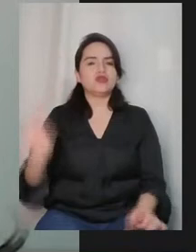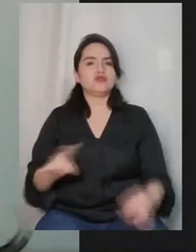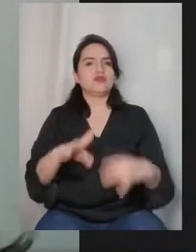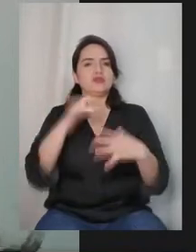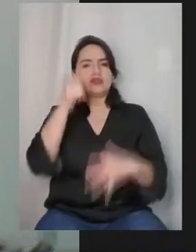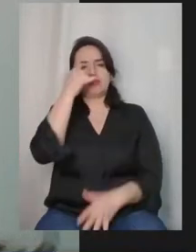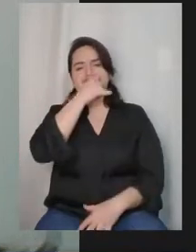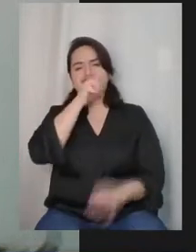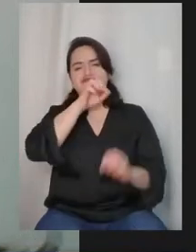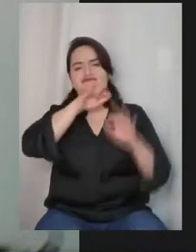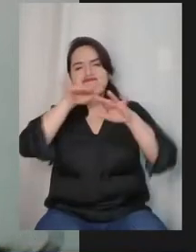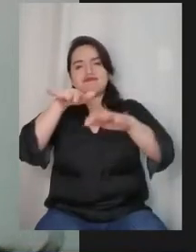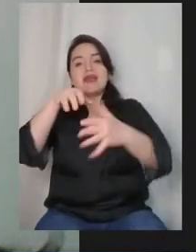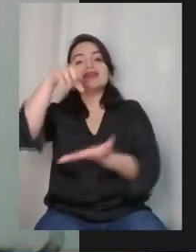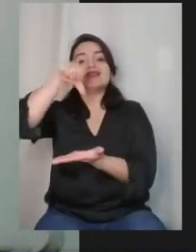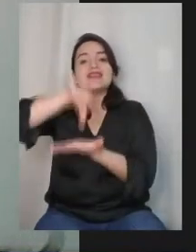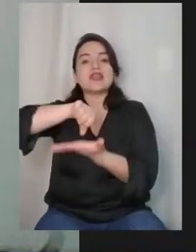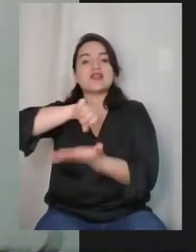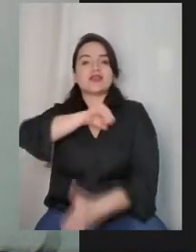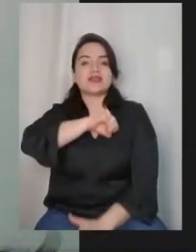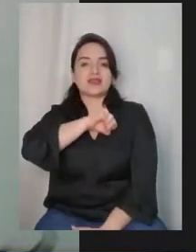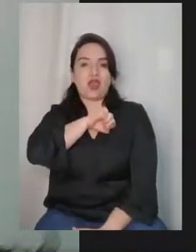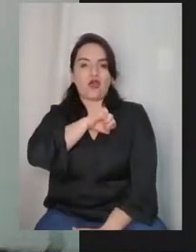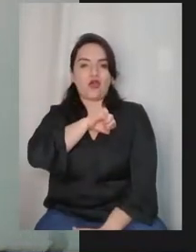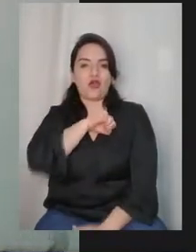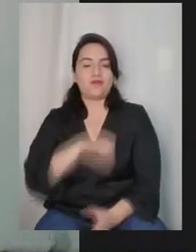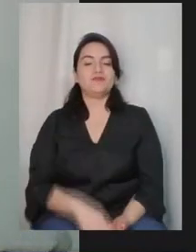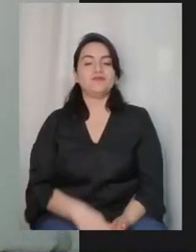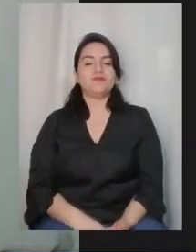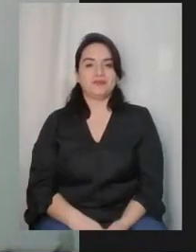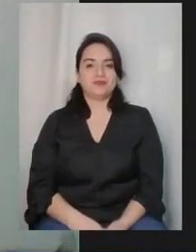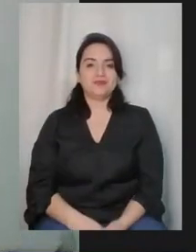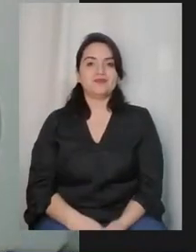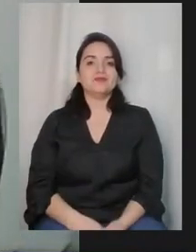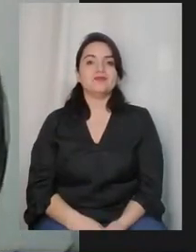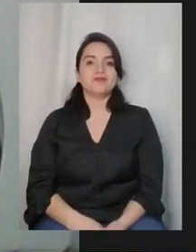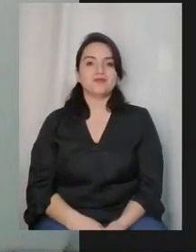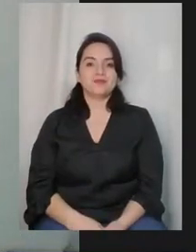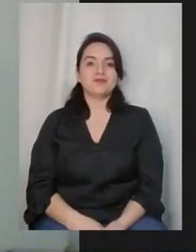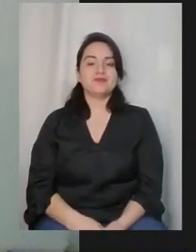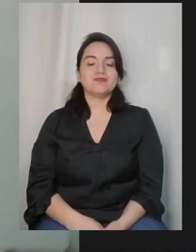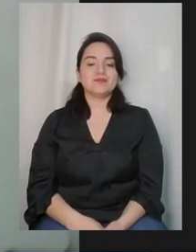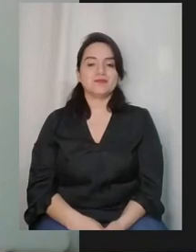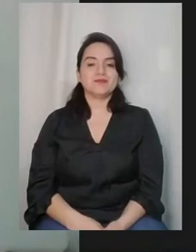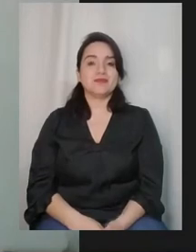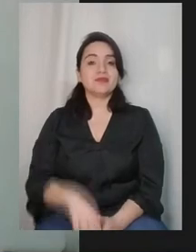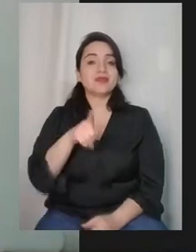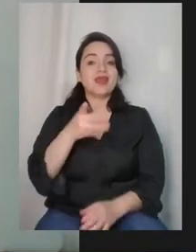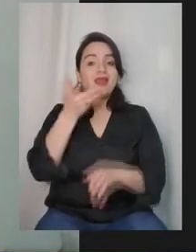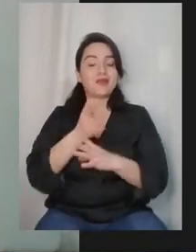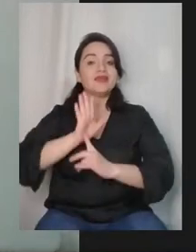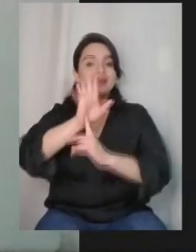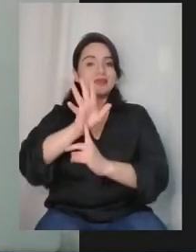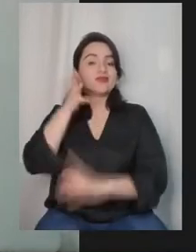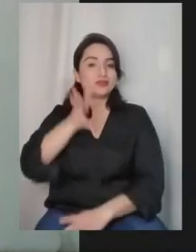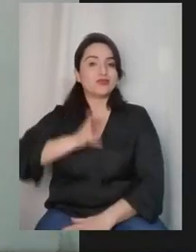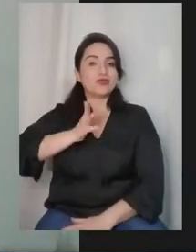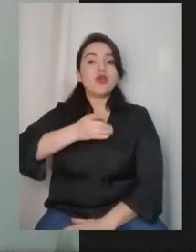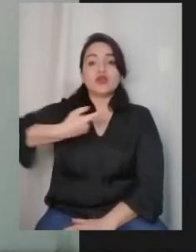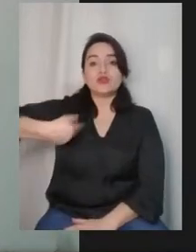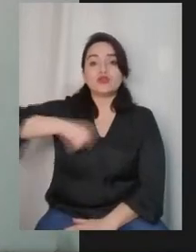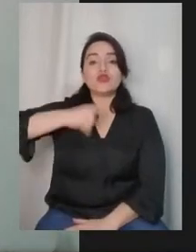Santiago. Hay muchos más. Sin embargo, esto está en la presentación enviada. Nosotras y nosotros